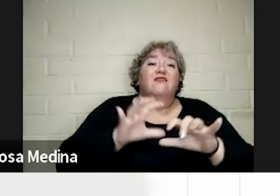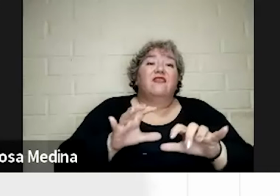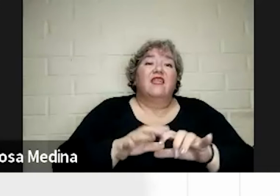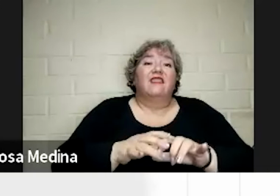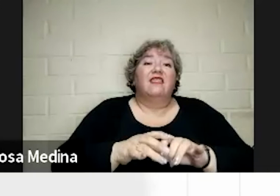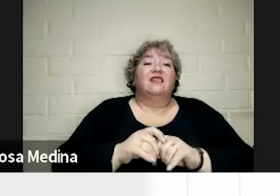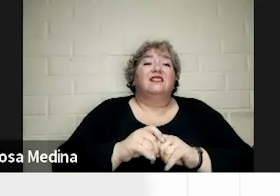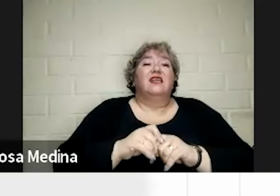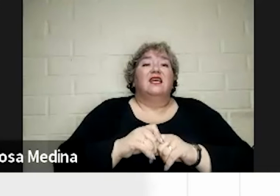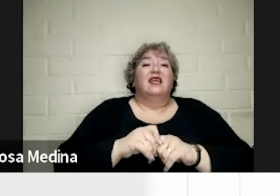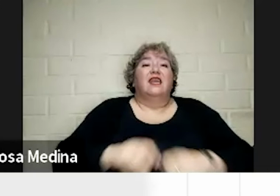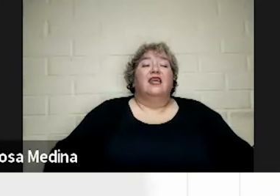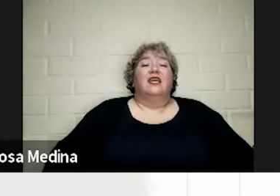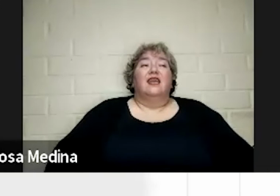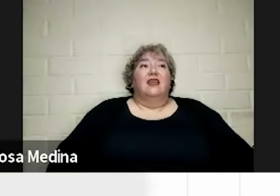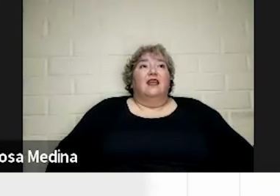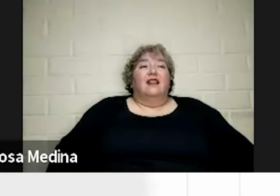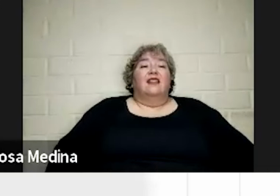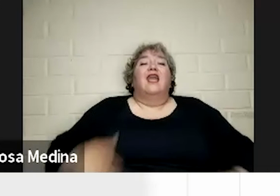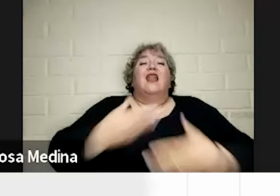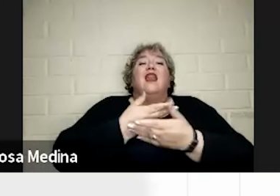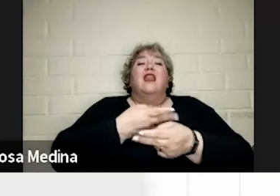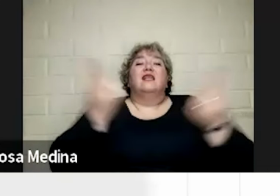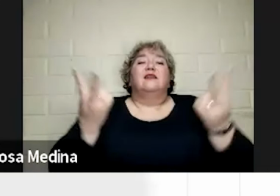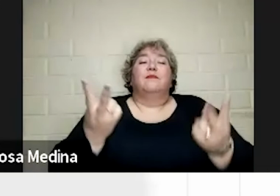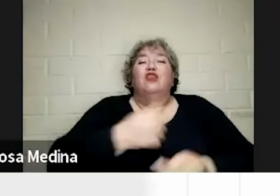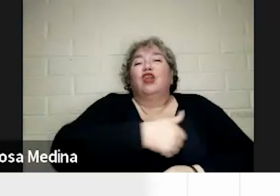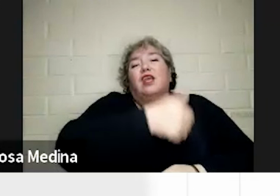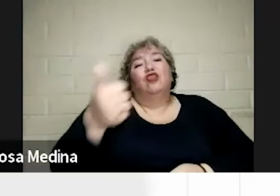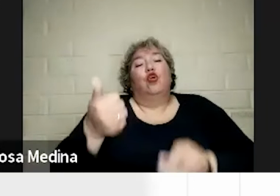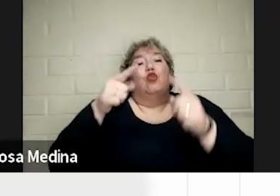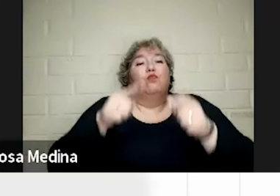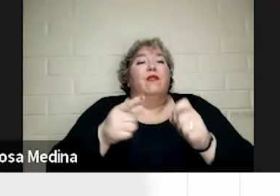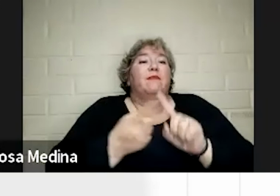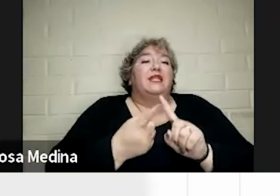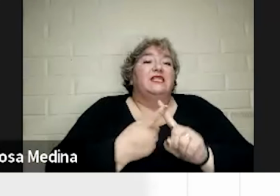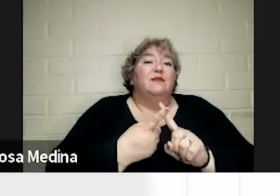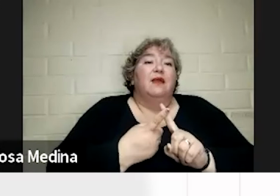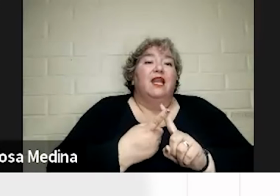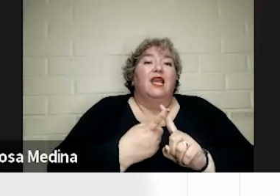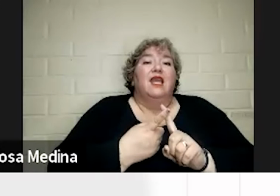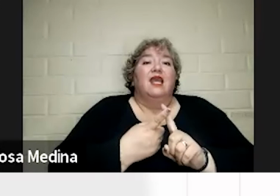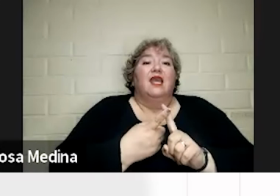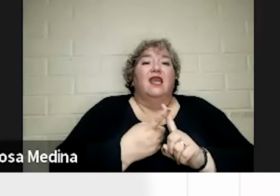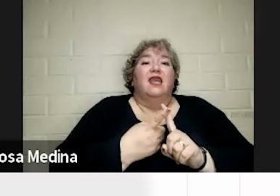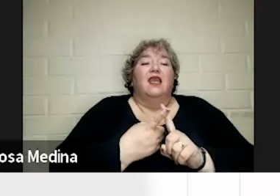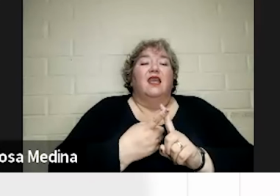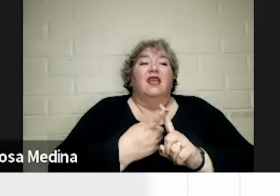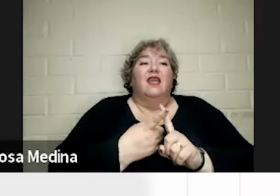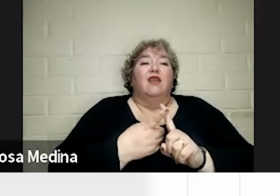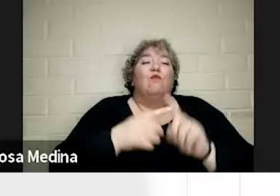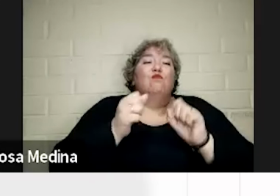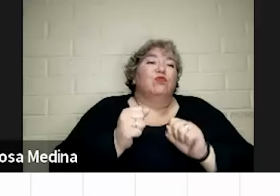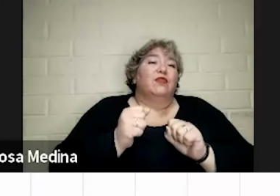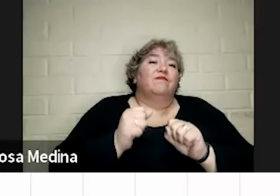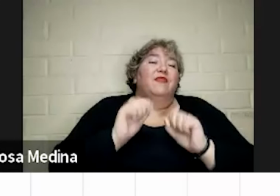mismo lanzamiento la idea es que todos los que están acá puedan, si quieren participar, todos están invitados. Así que ahí eso.